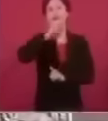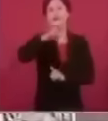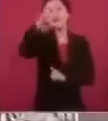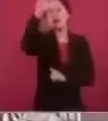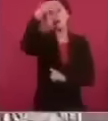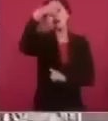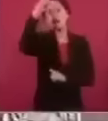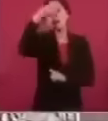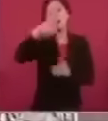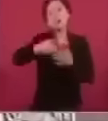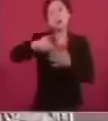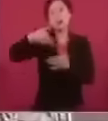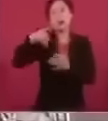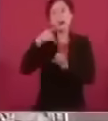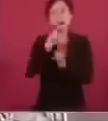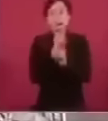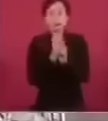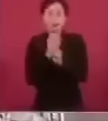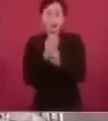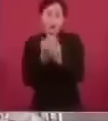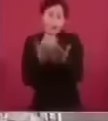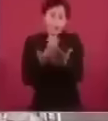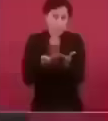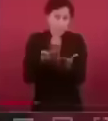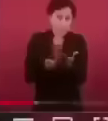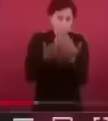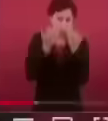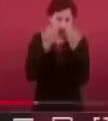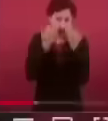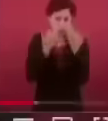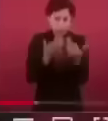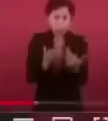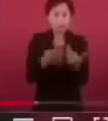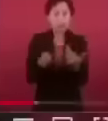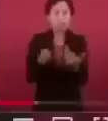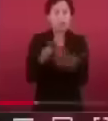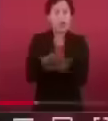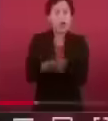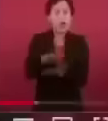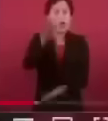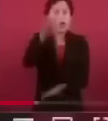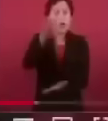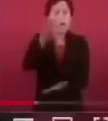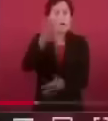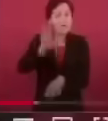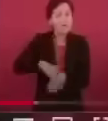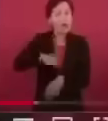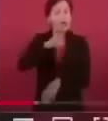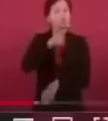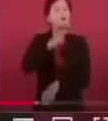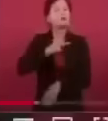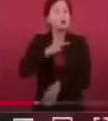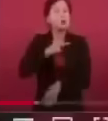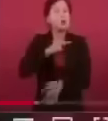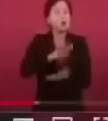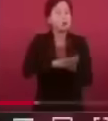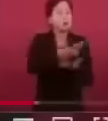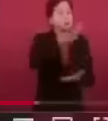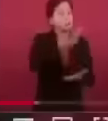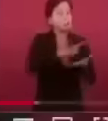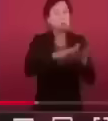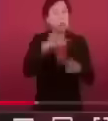de exploración demuestre tener más petróleo, más cantidad de